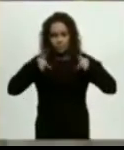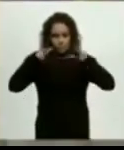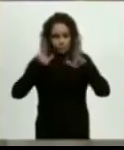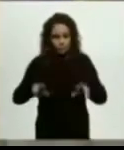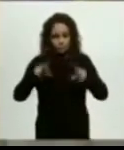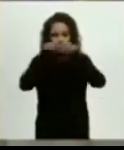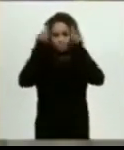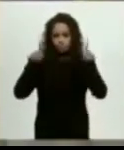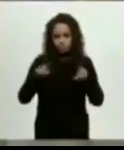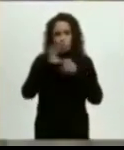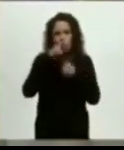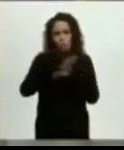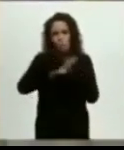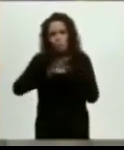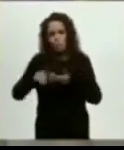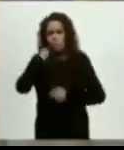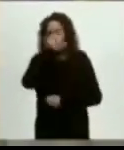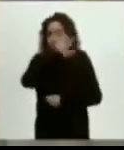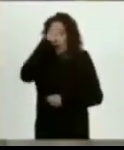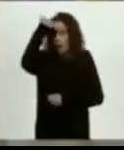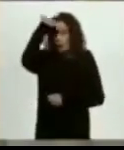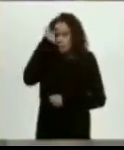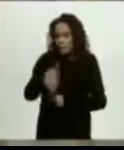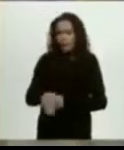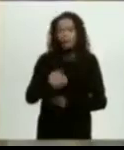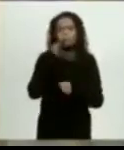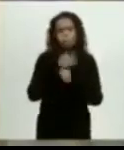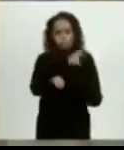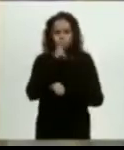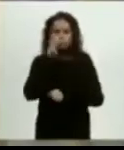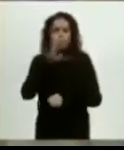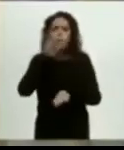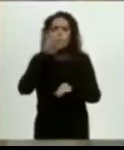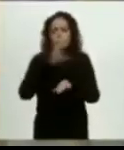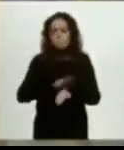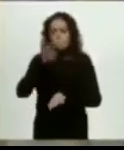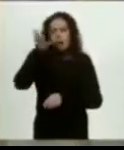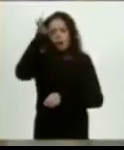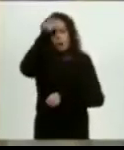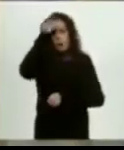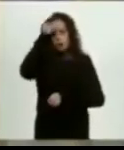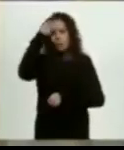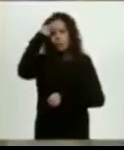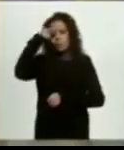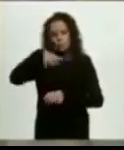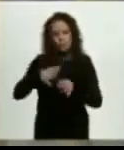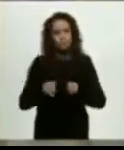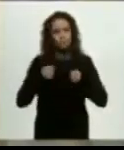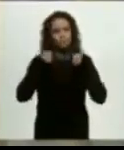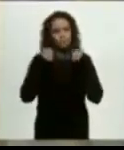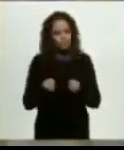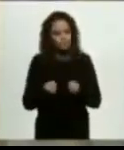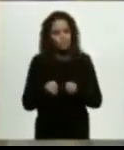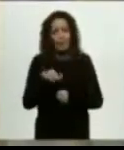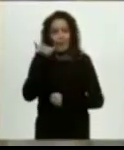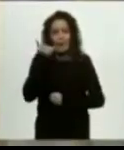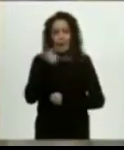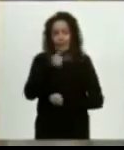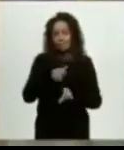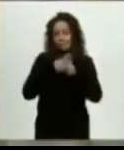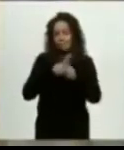planas. Si ya te lo sabes, podrás reforzar este conocimiento para ser tan listo como